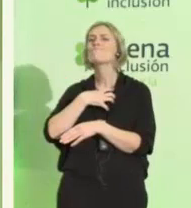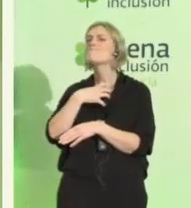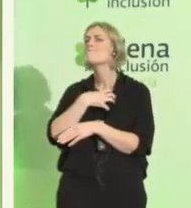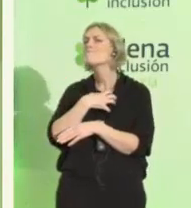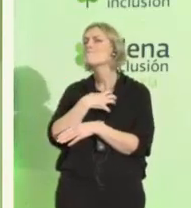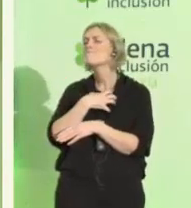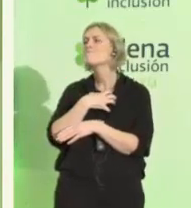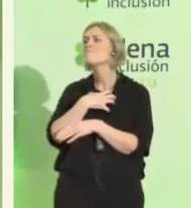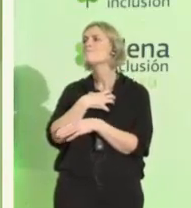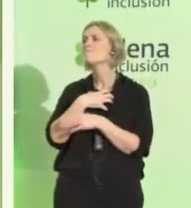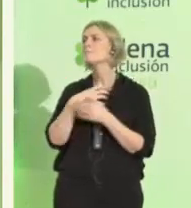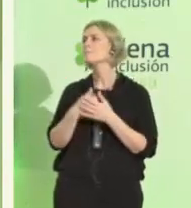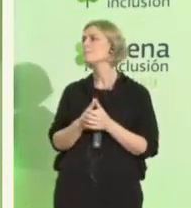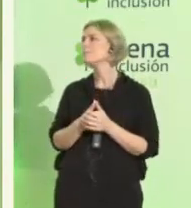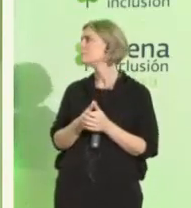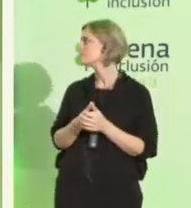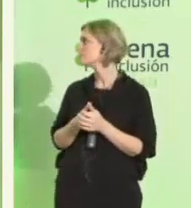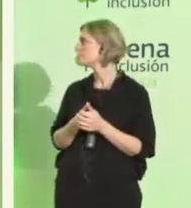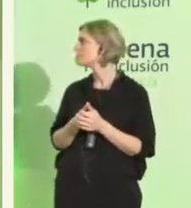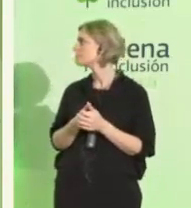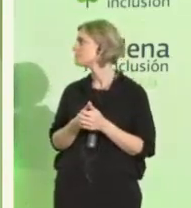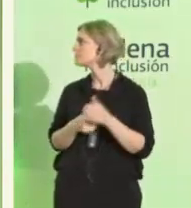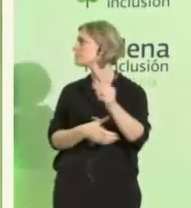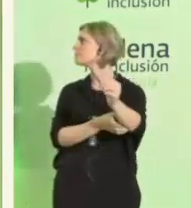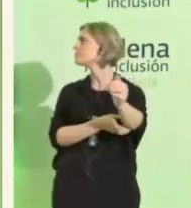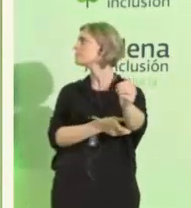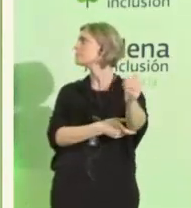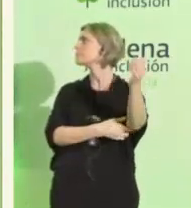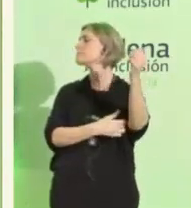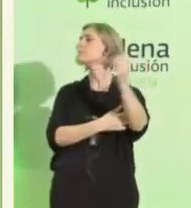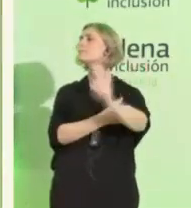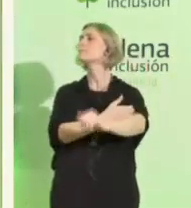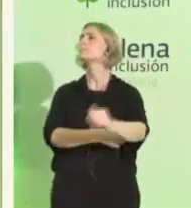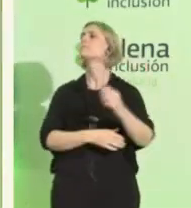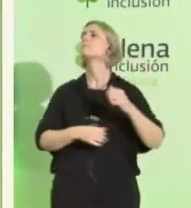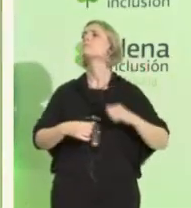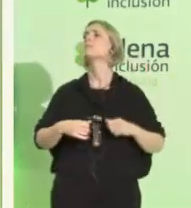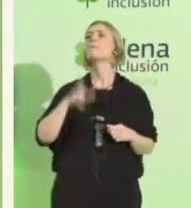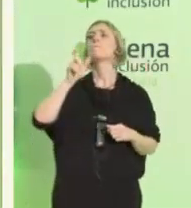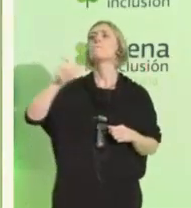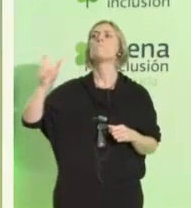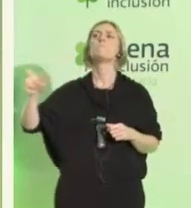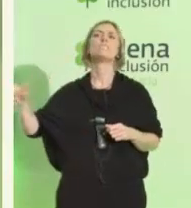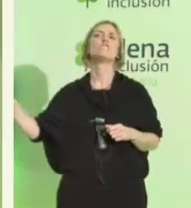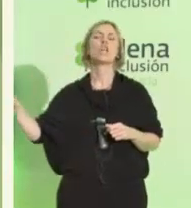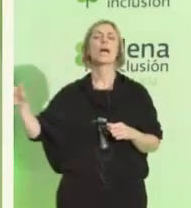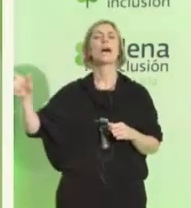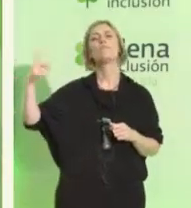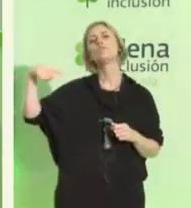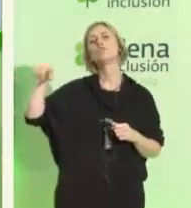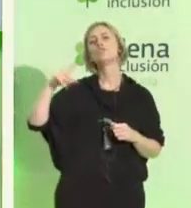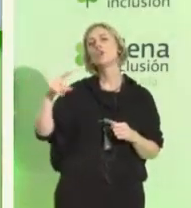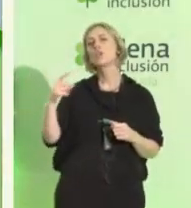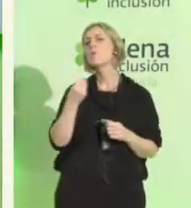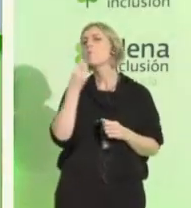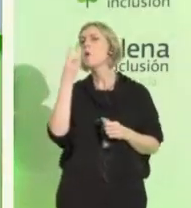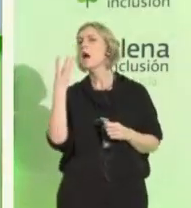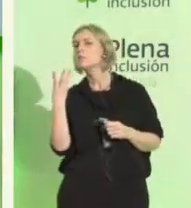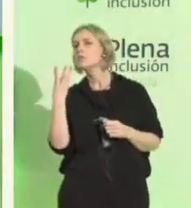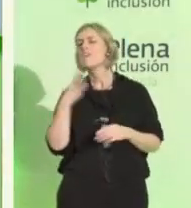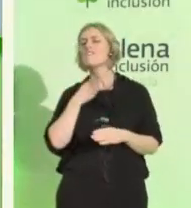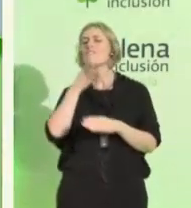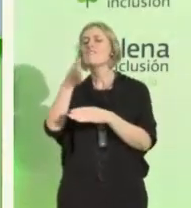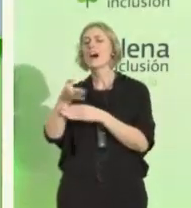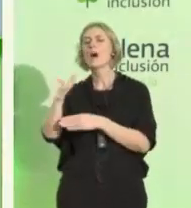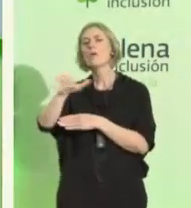bajarse las manos por favor Cuántos de ustedes no pueden jugar porque no estén nadie que lo acompañe